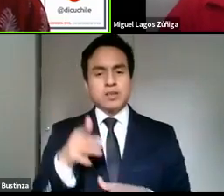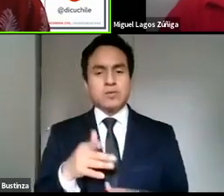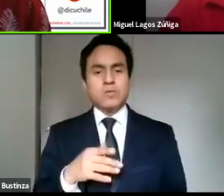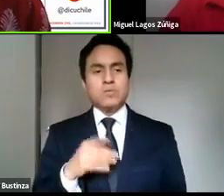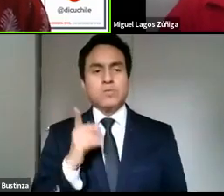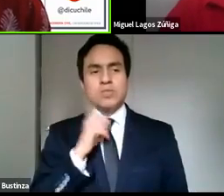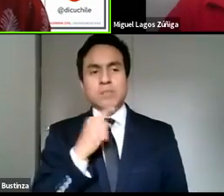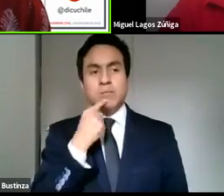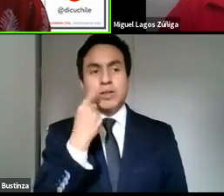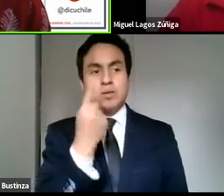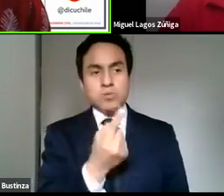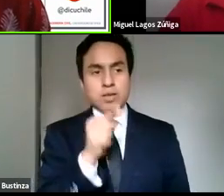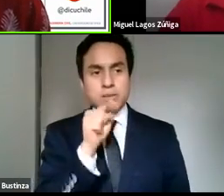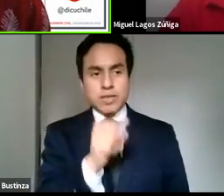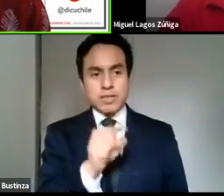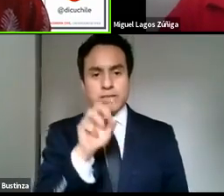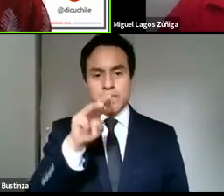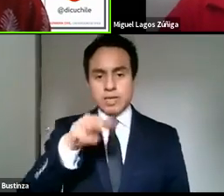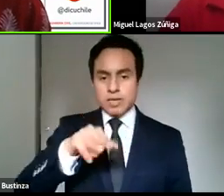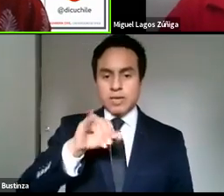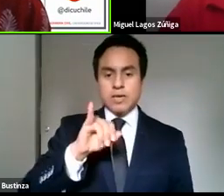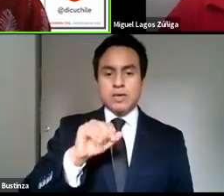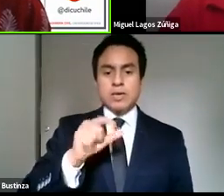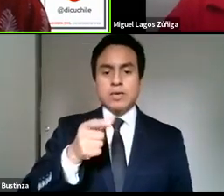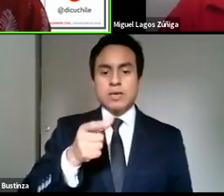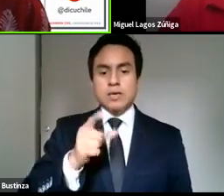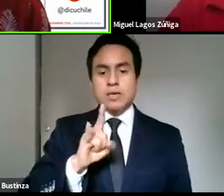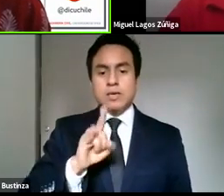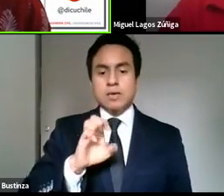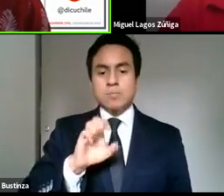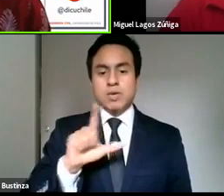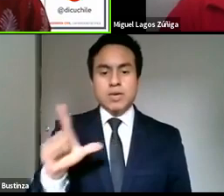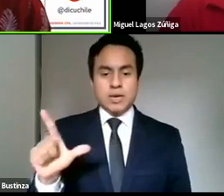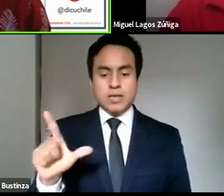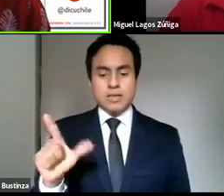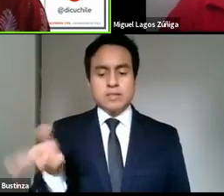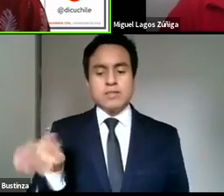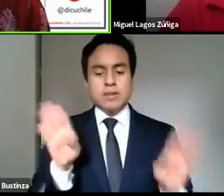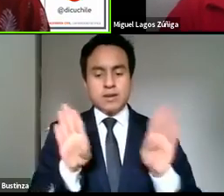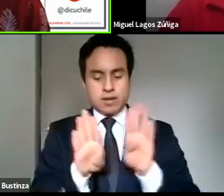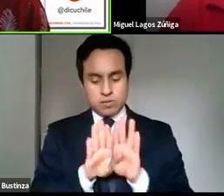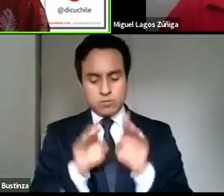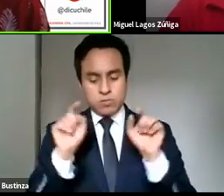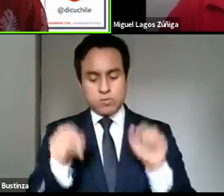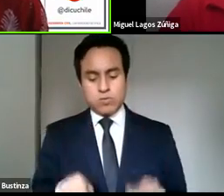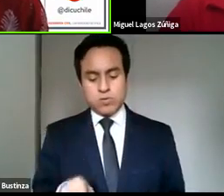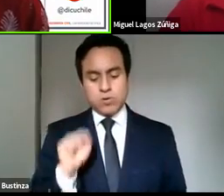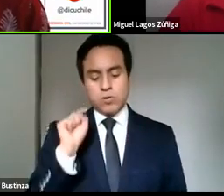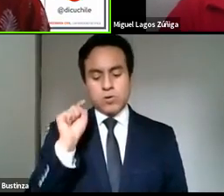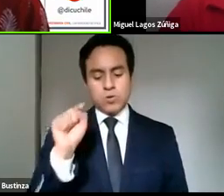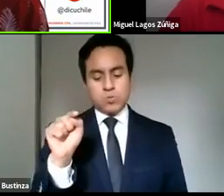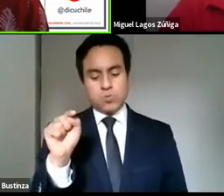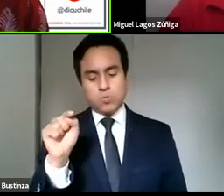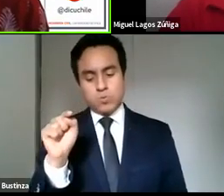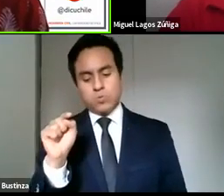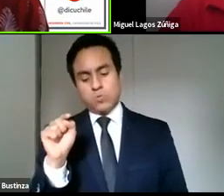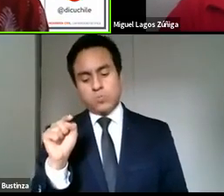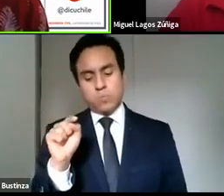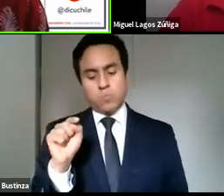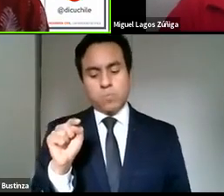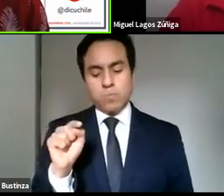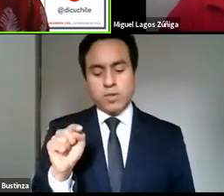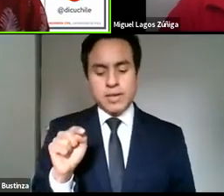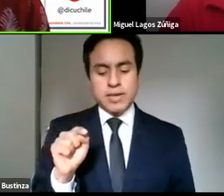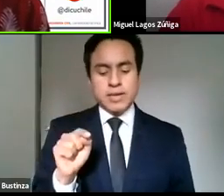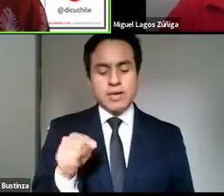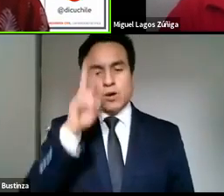una última pregunta para ti, Miguel, para ya ir cerrando la jornada de hoy. Y esta está en el contexto de tu digamos, tu